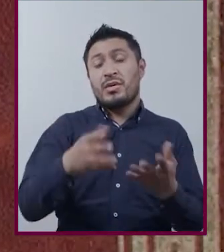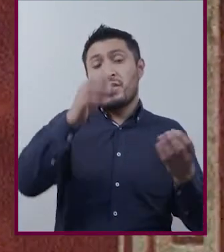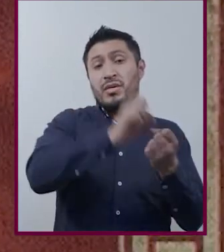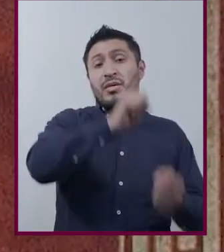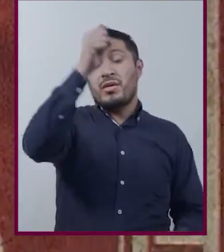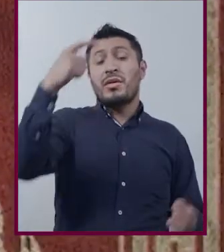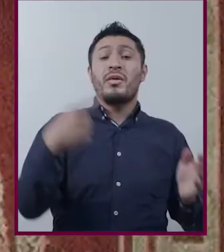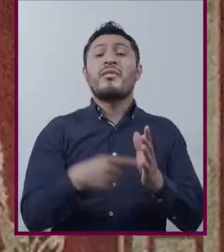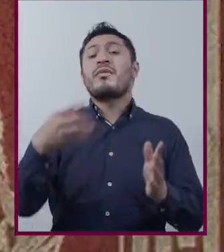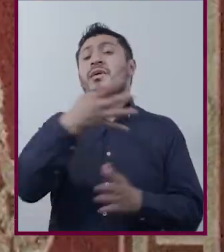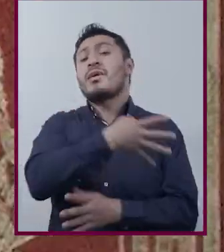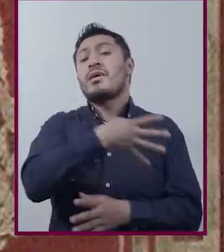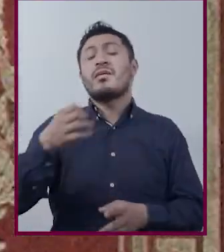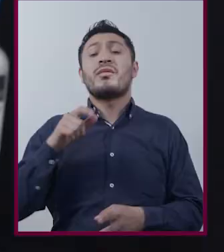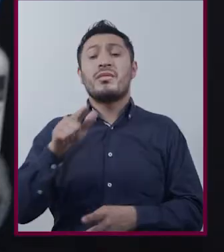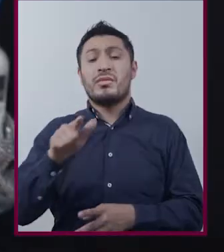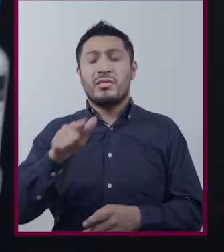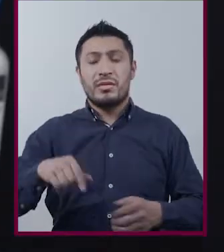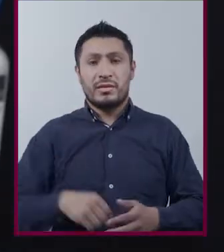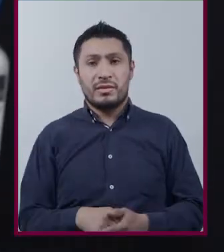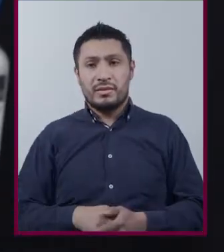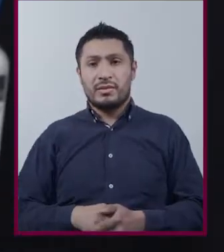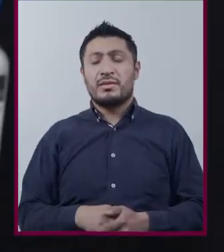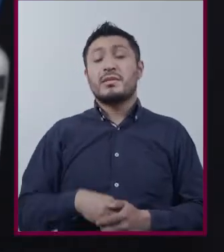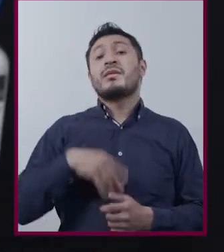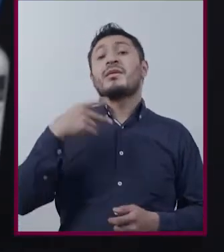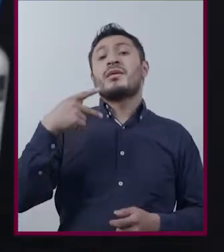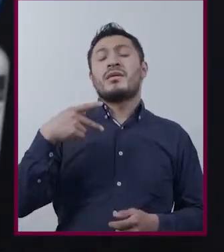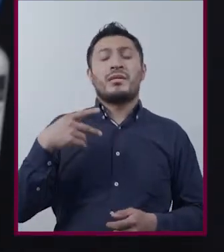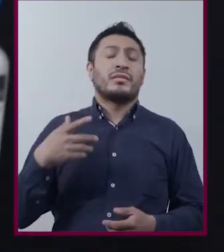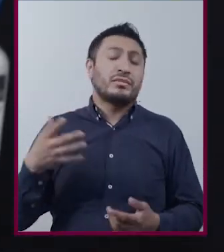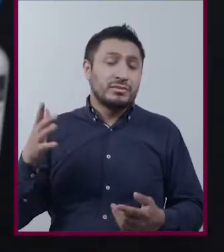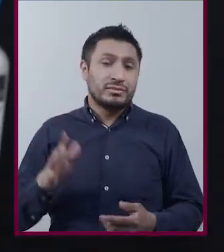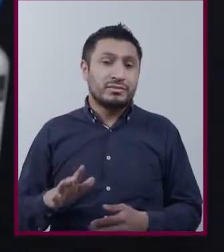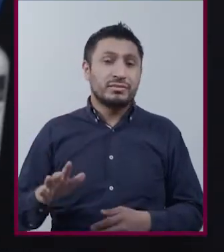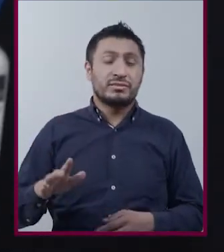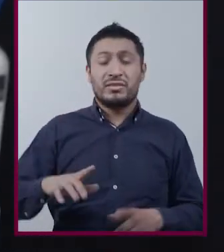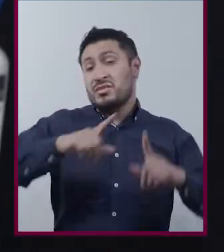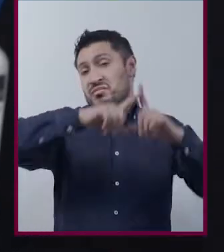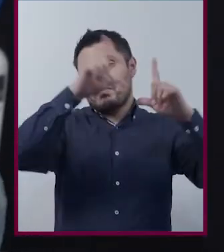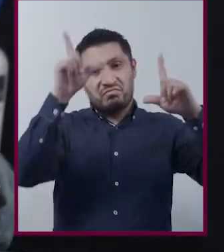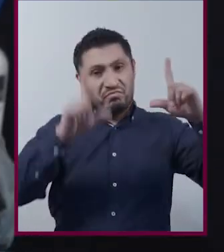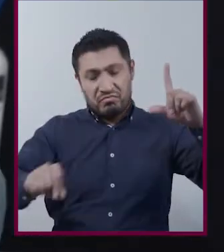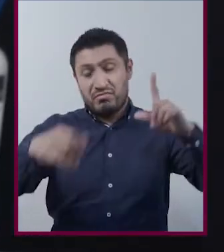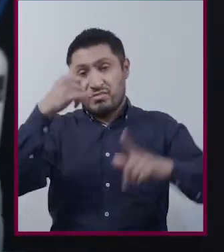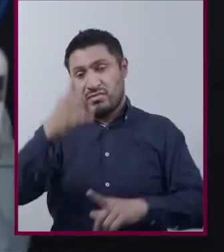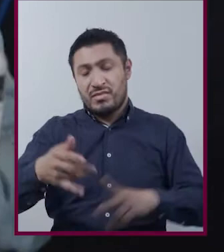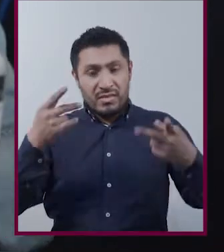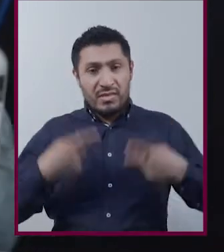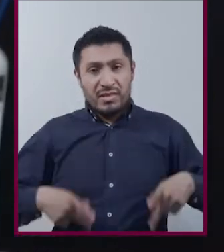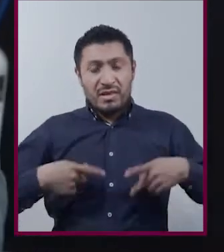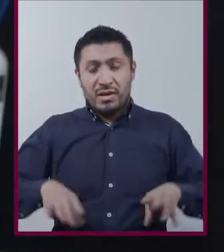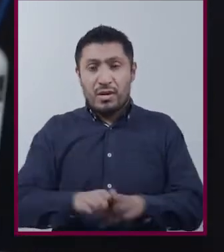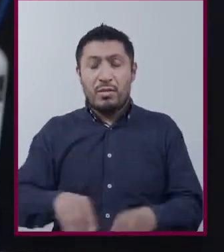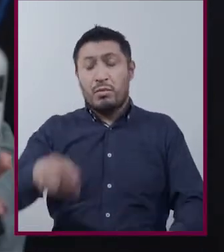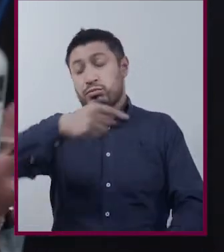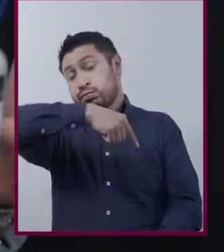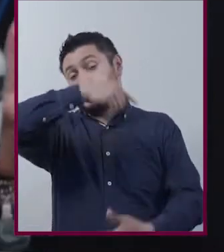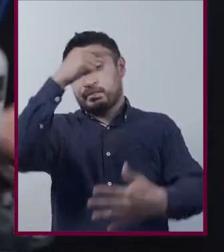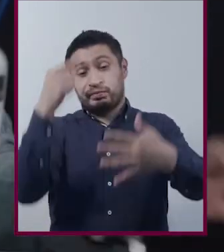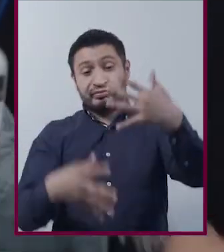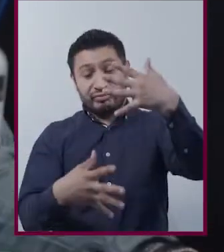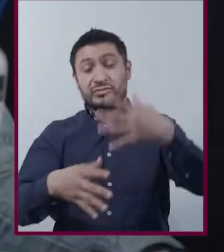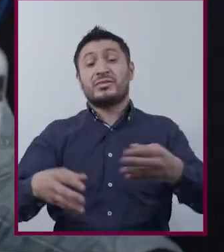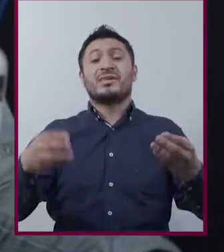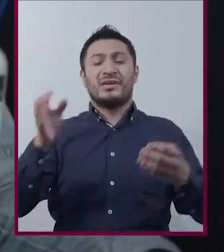de 1917. Su escenario fue todo el territorio nacional y sus protagonistas han sido incontables, pues